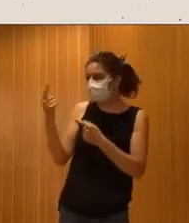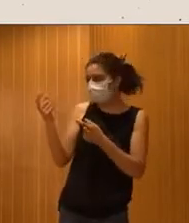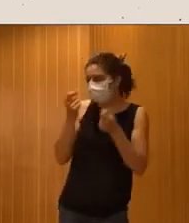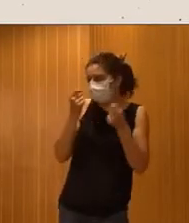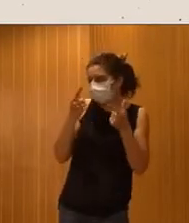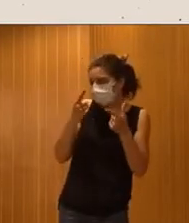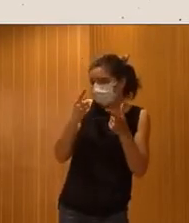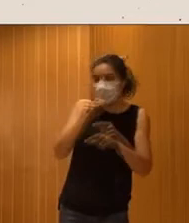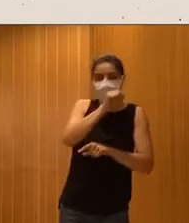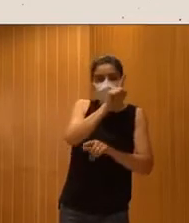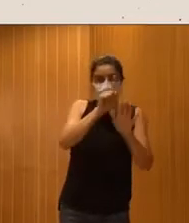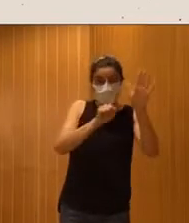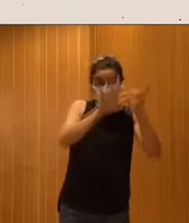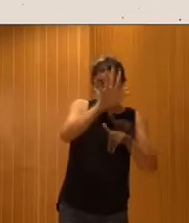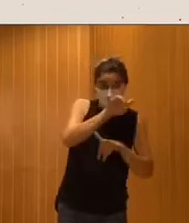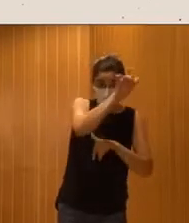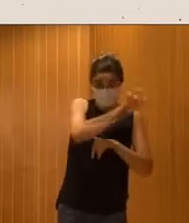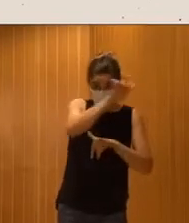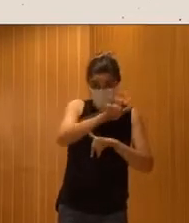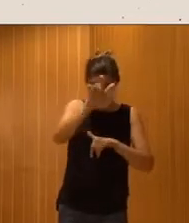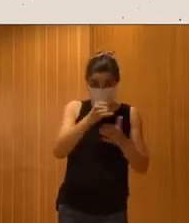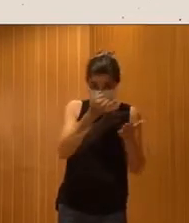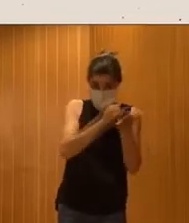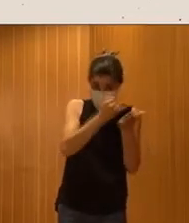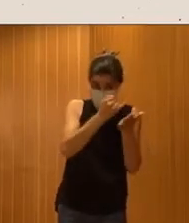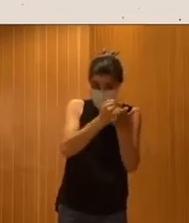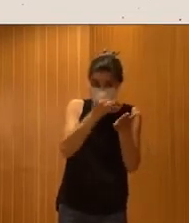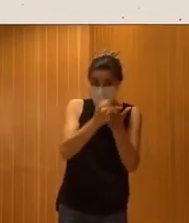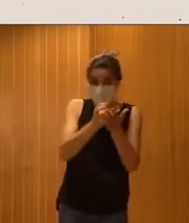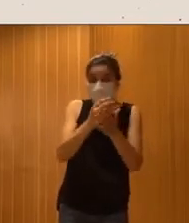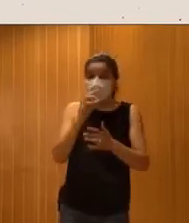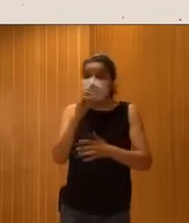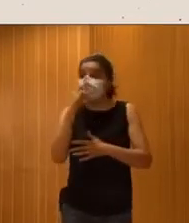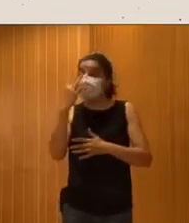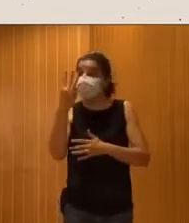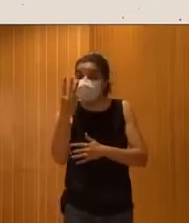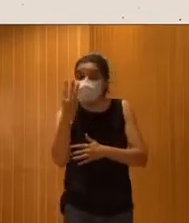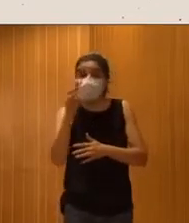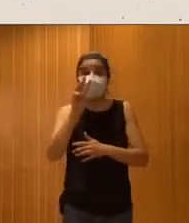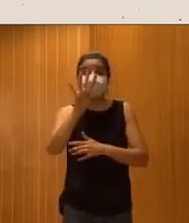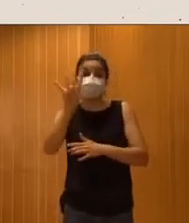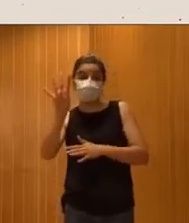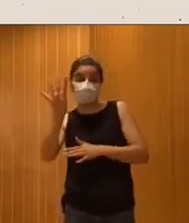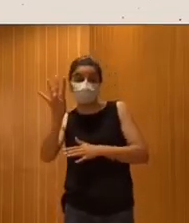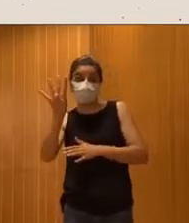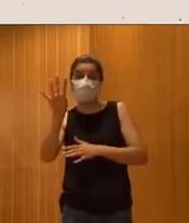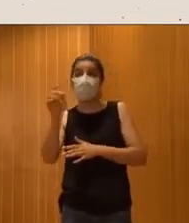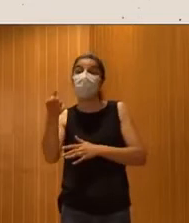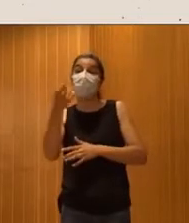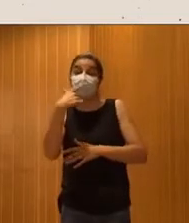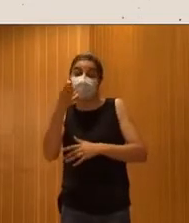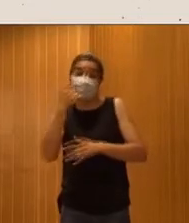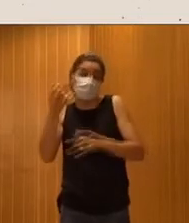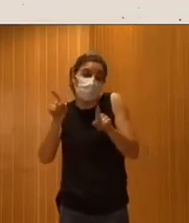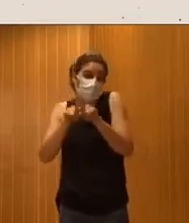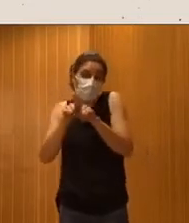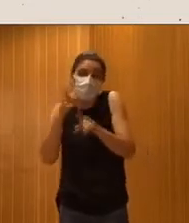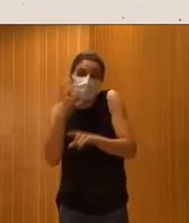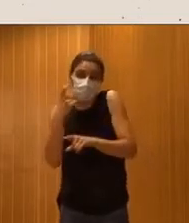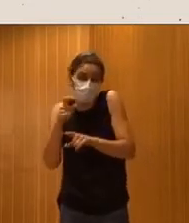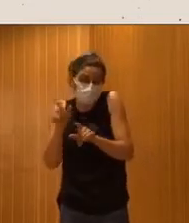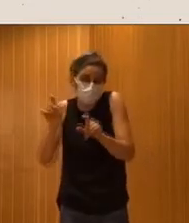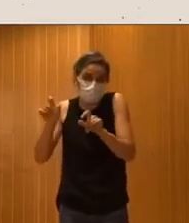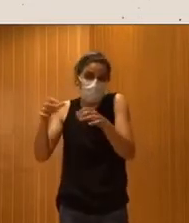de los 165 residentes, a los 3 años se murieron esos 34 con placebo y los 58